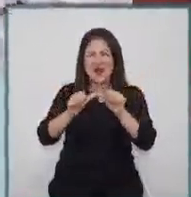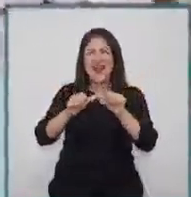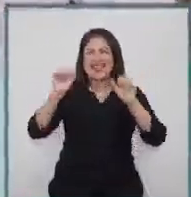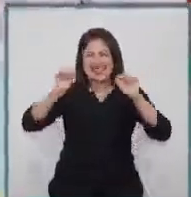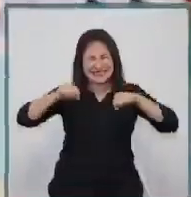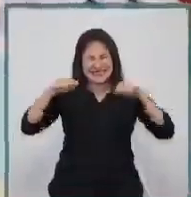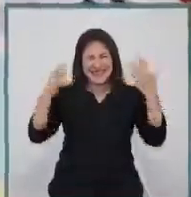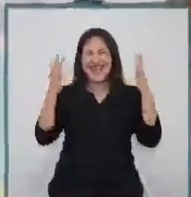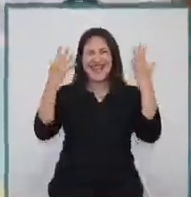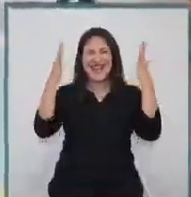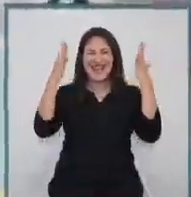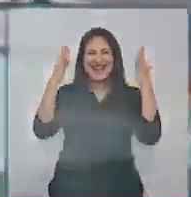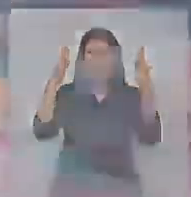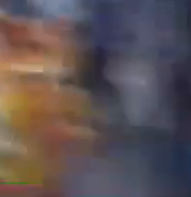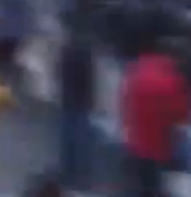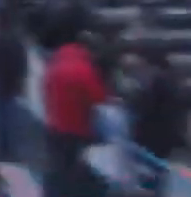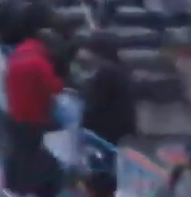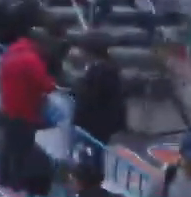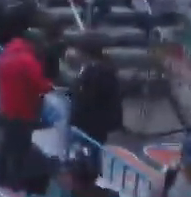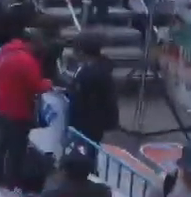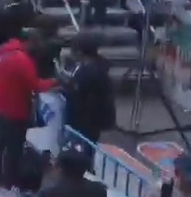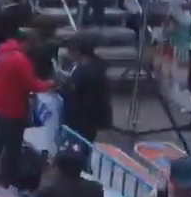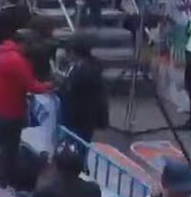Puno. La fiesta continúa.